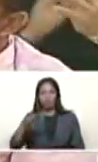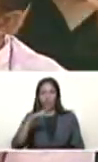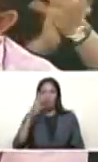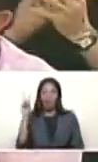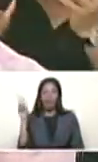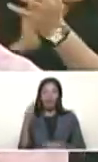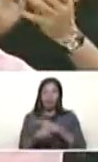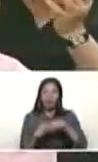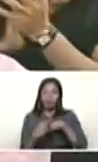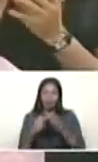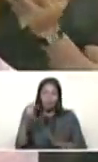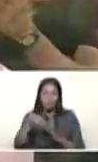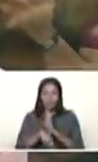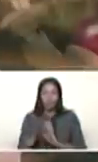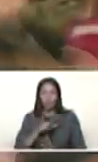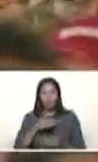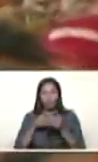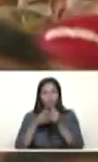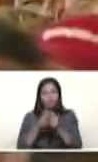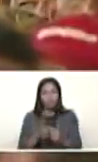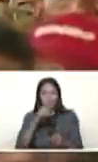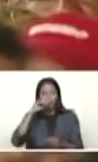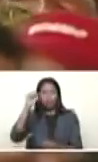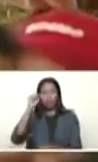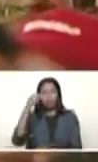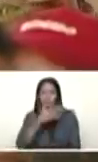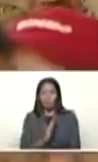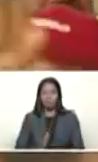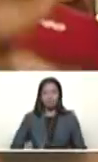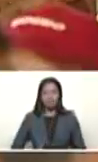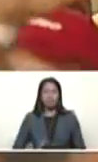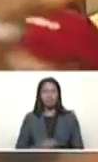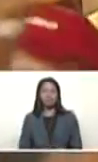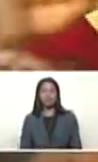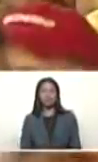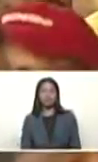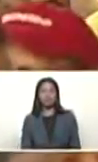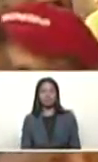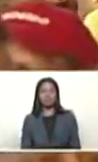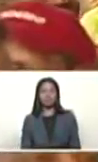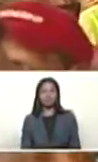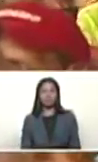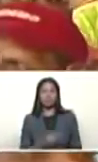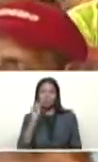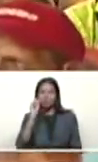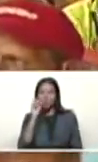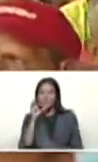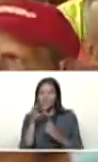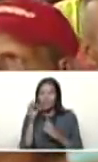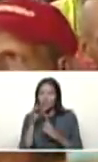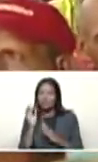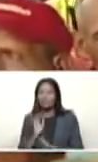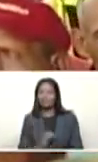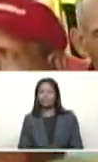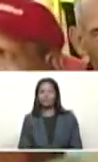revolución y bajo el comando de Nicolás Maduro Moros, el presidente obrero. Pequeño detalle.